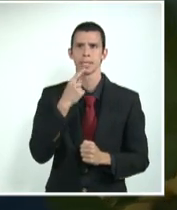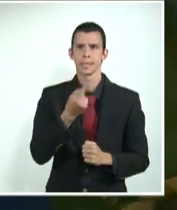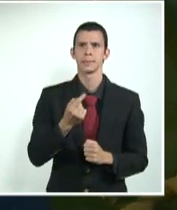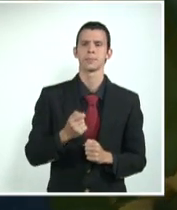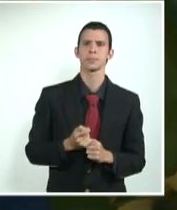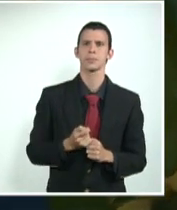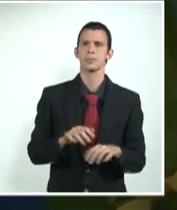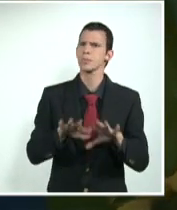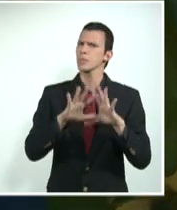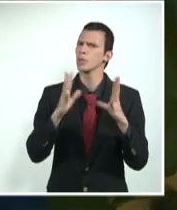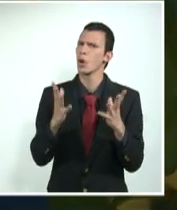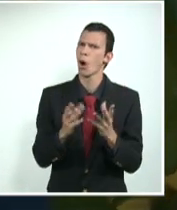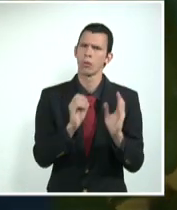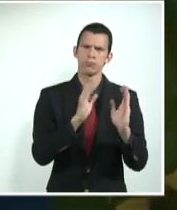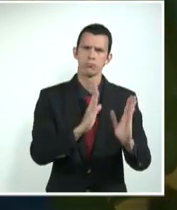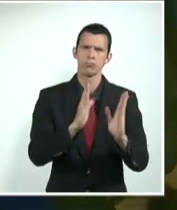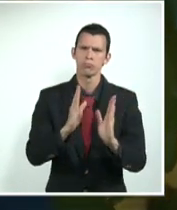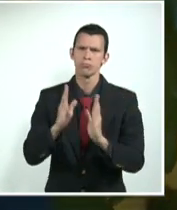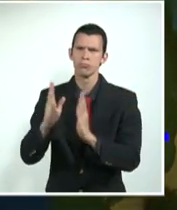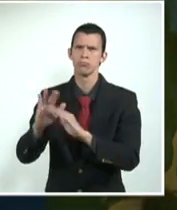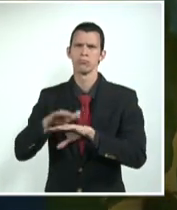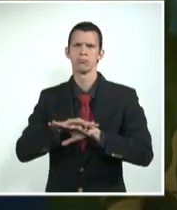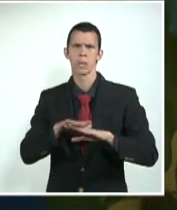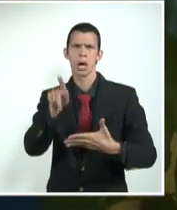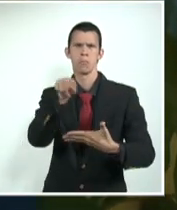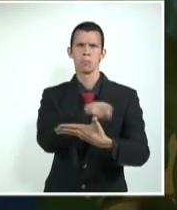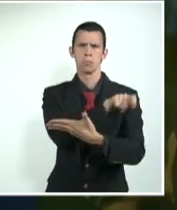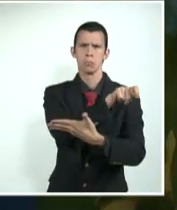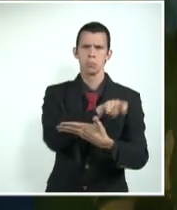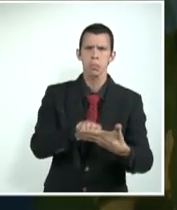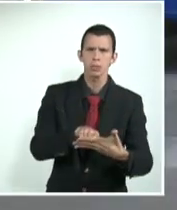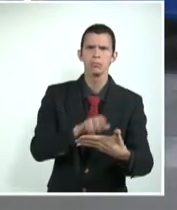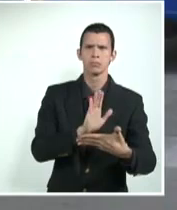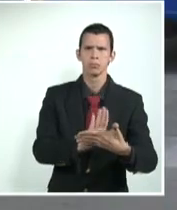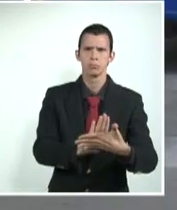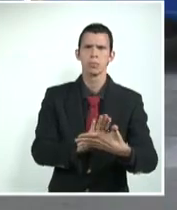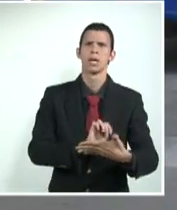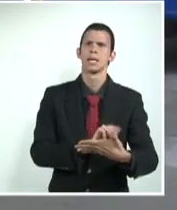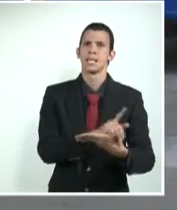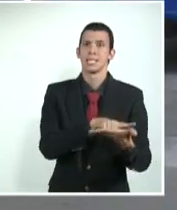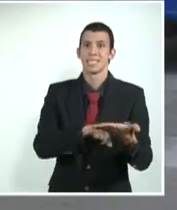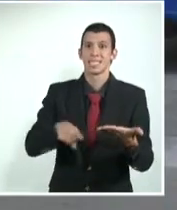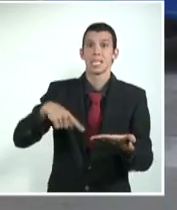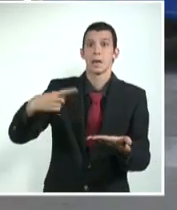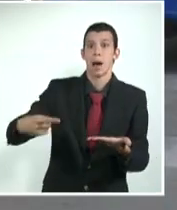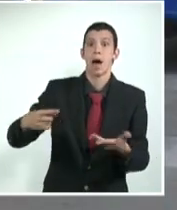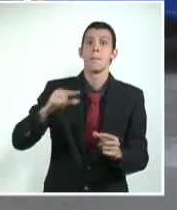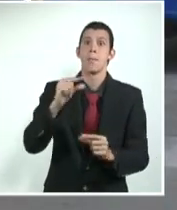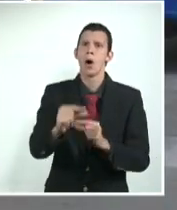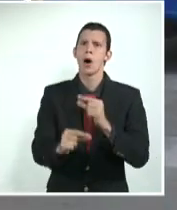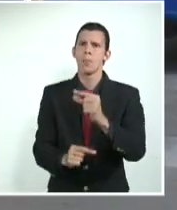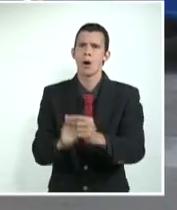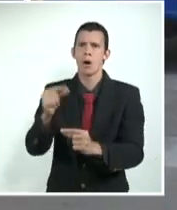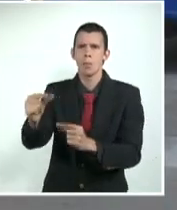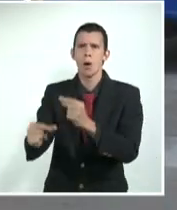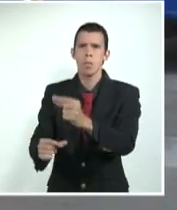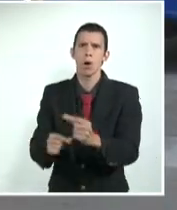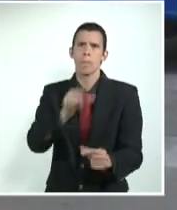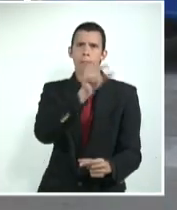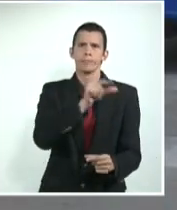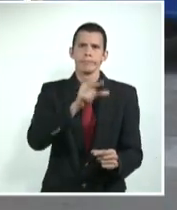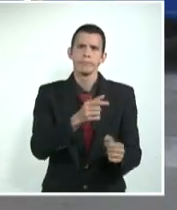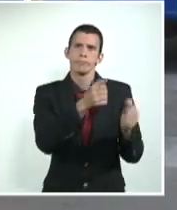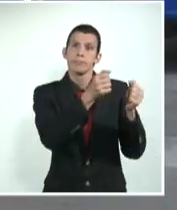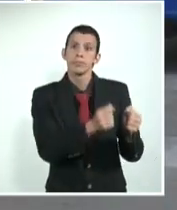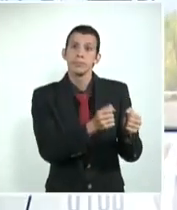está planificado la semana próxima, según la planificación que tiene cada uno de los tour operadores, la salida ordenada de los clientes que culminan ya su